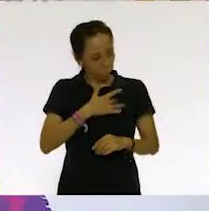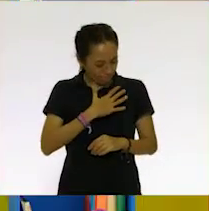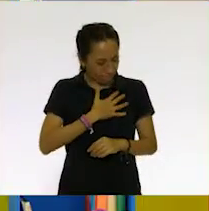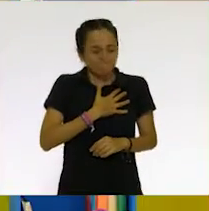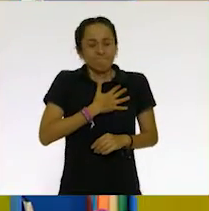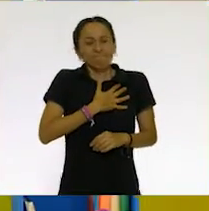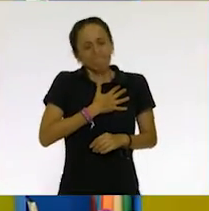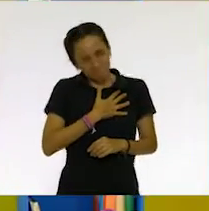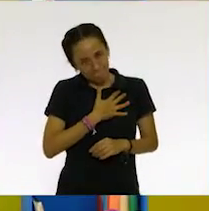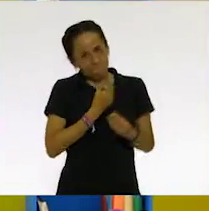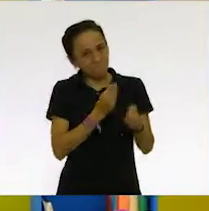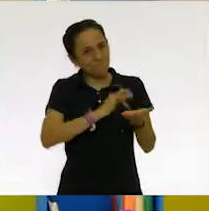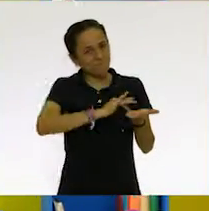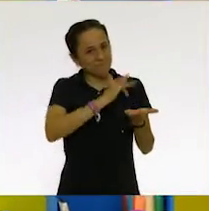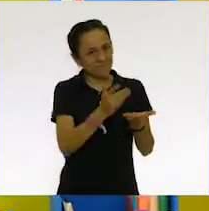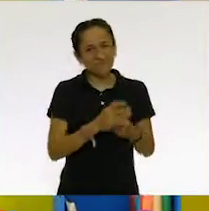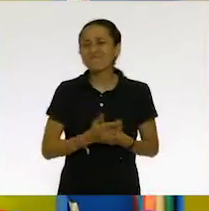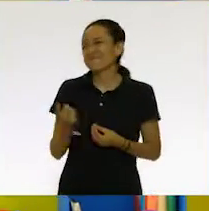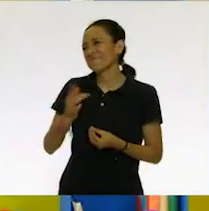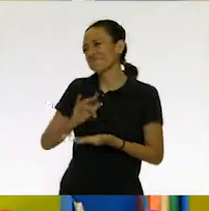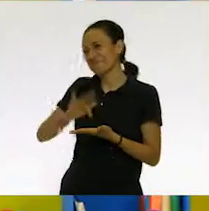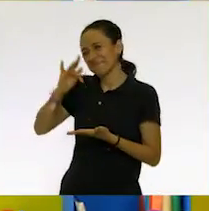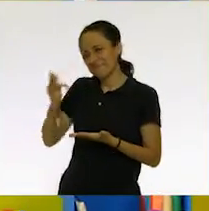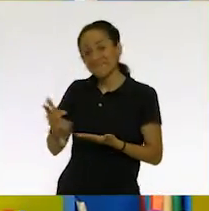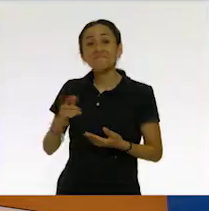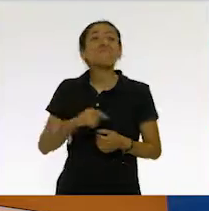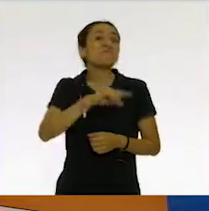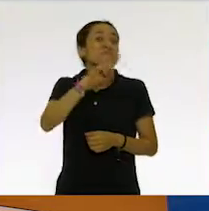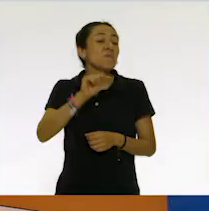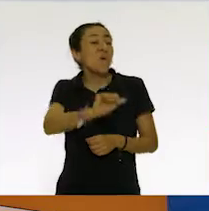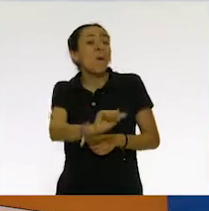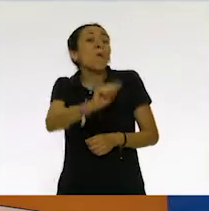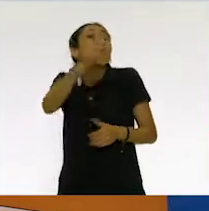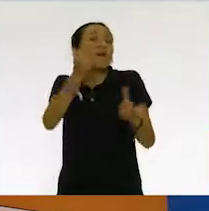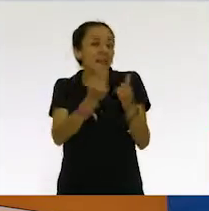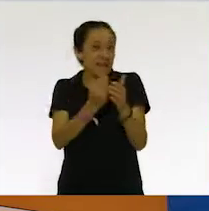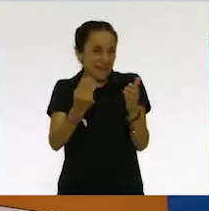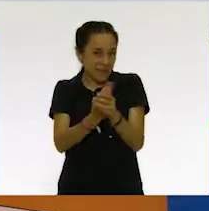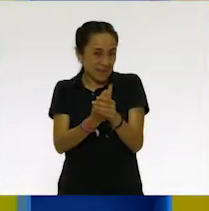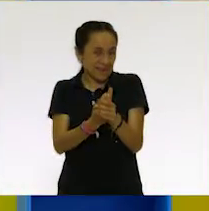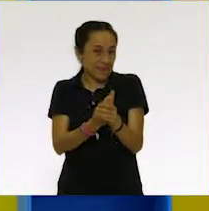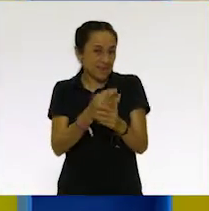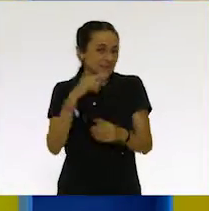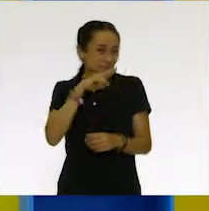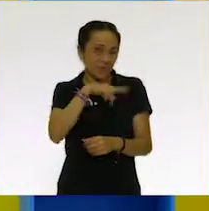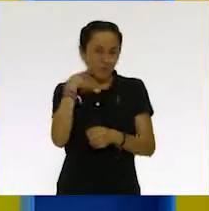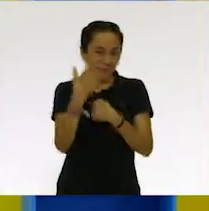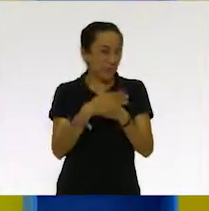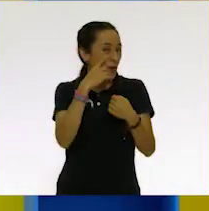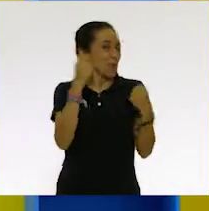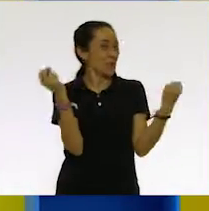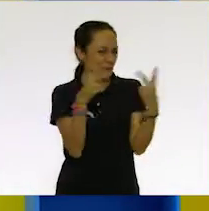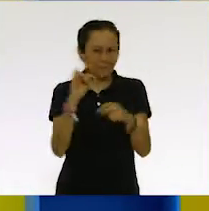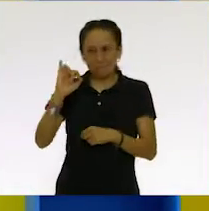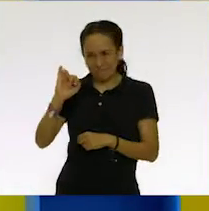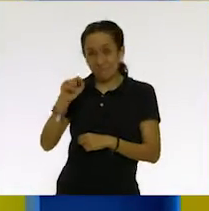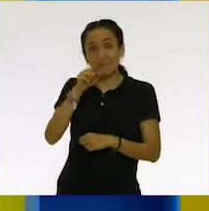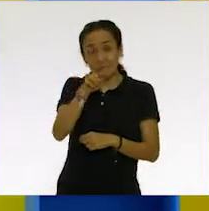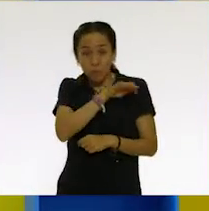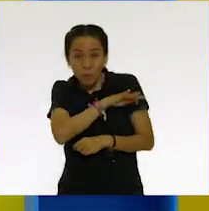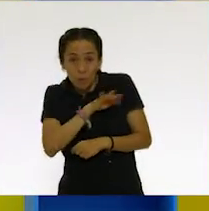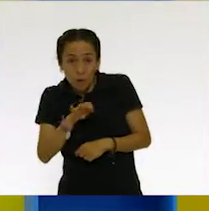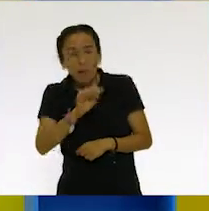Muy bien, maestra Leni. Pues yo creo que muy pronto nos veremos en otra clase, ¿verdad? Por supuesto que sí. Perfecto. Ahora, si te es posible,